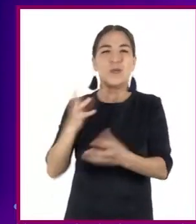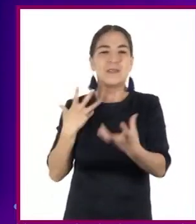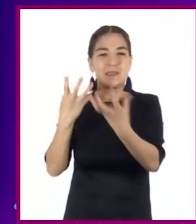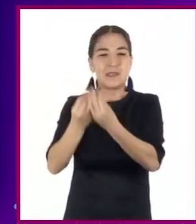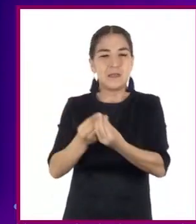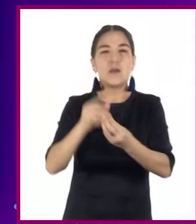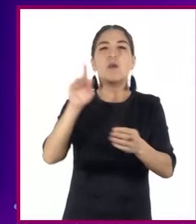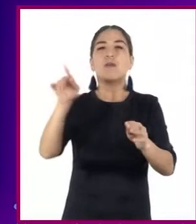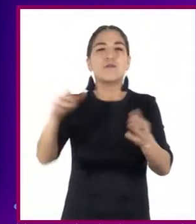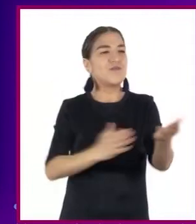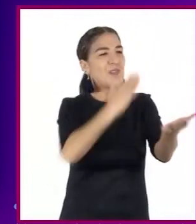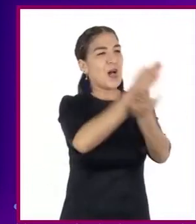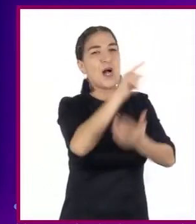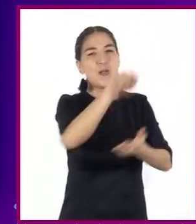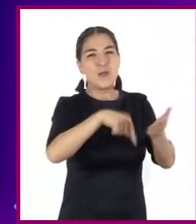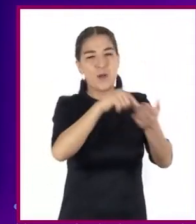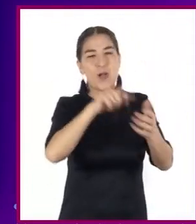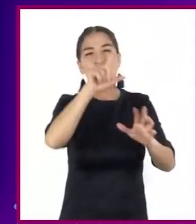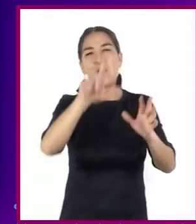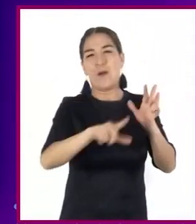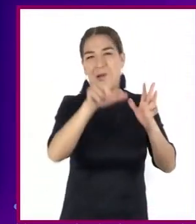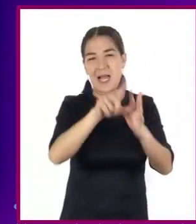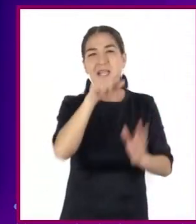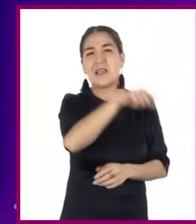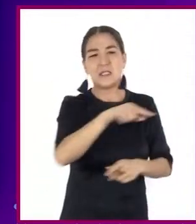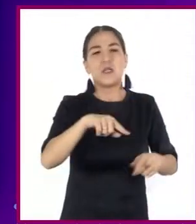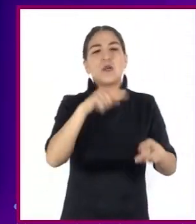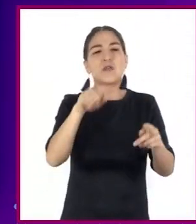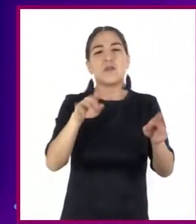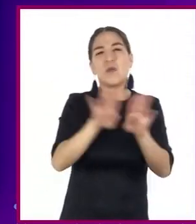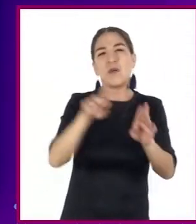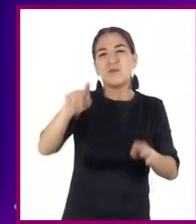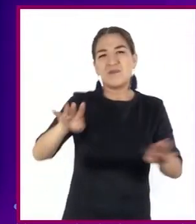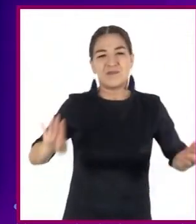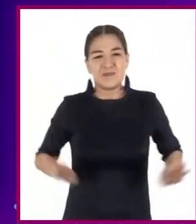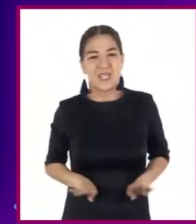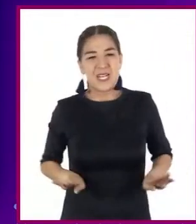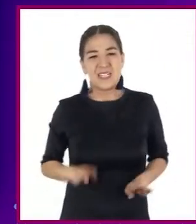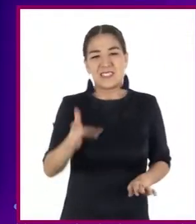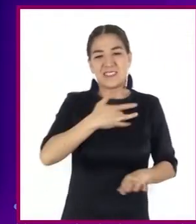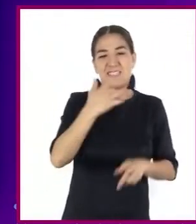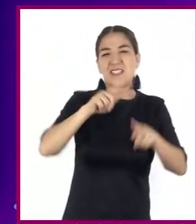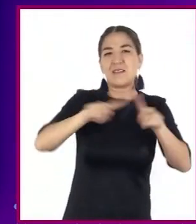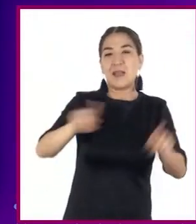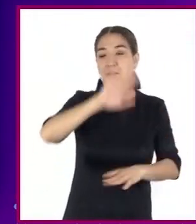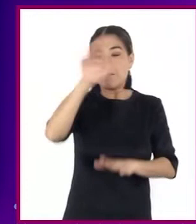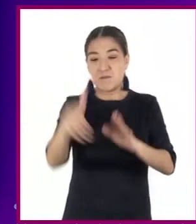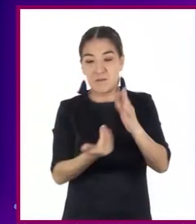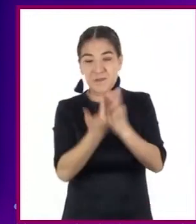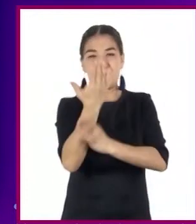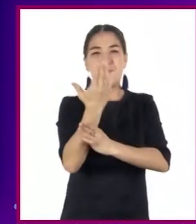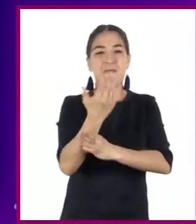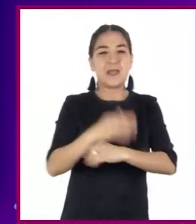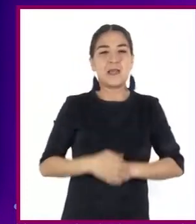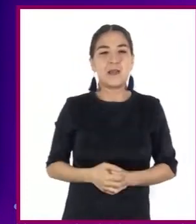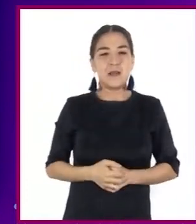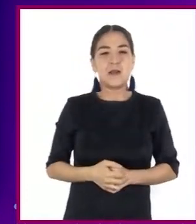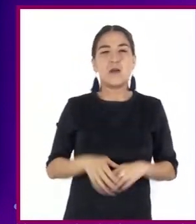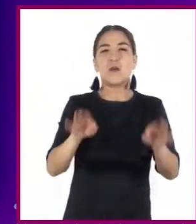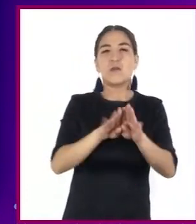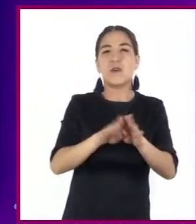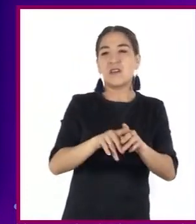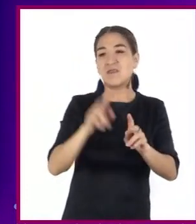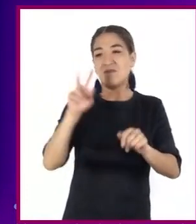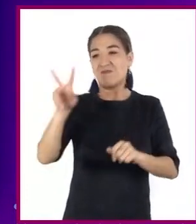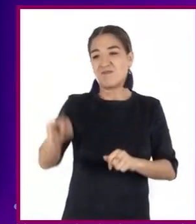donde mi familia tiene su local. Yo las atendí, pero ellas mostraron una actitud diferente hacia mí. Al día siguiente de vista me excluyeron de varios